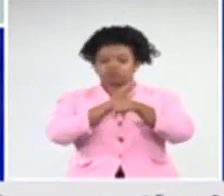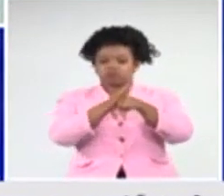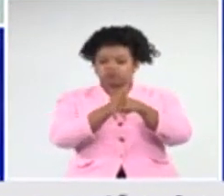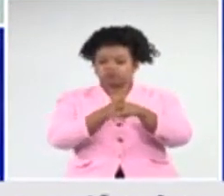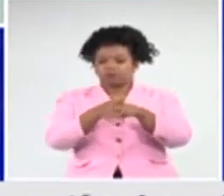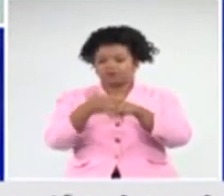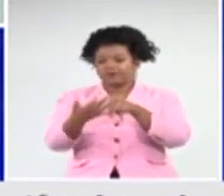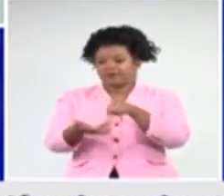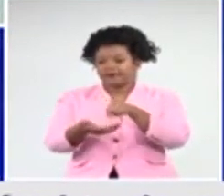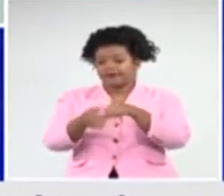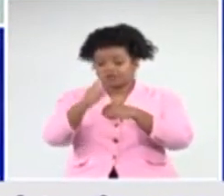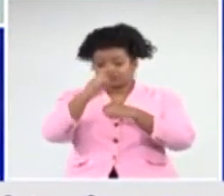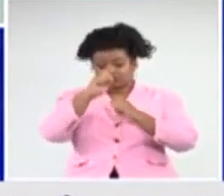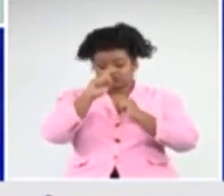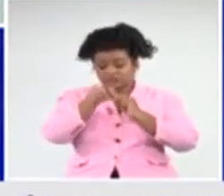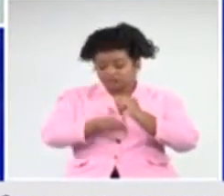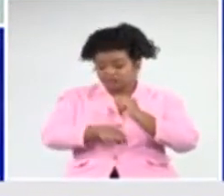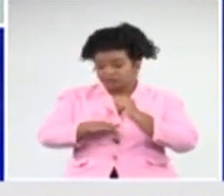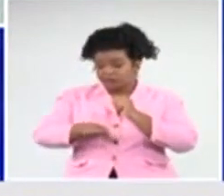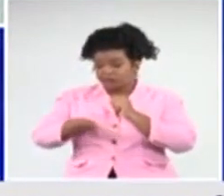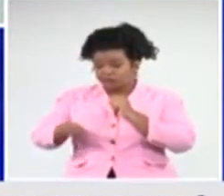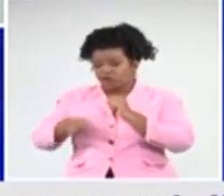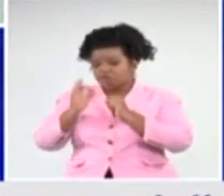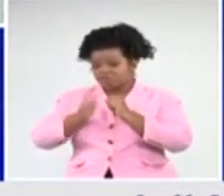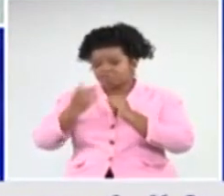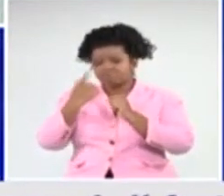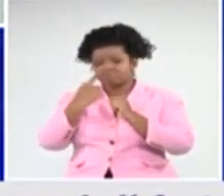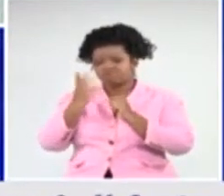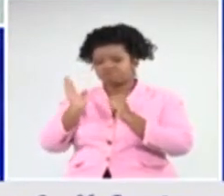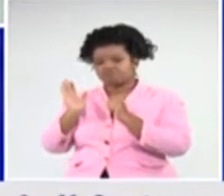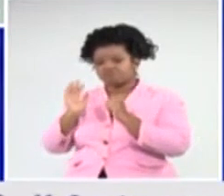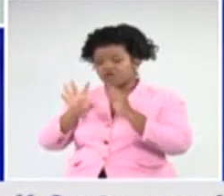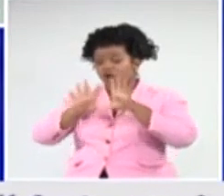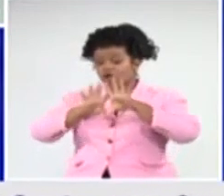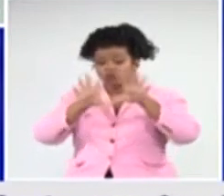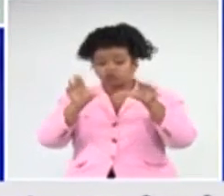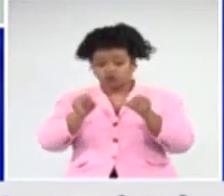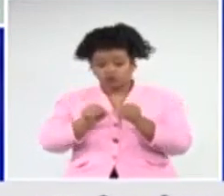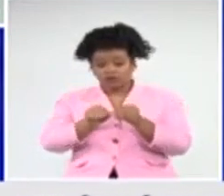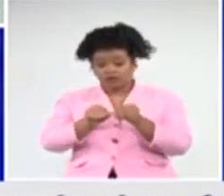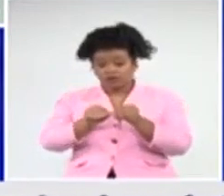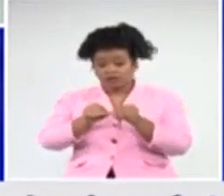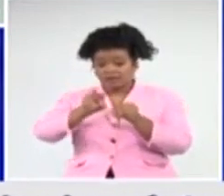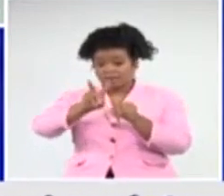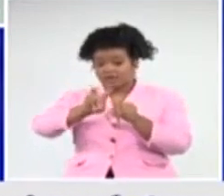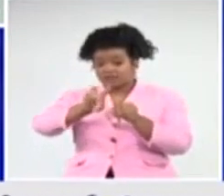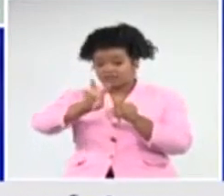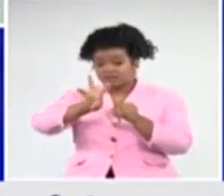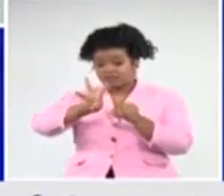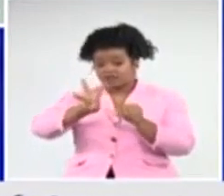casos pediátricos, ahí lo tiene. Un total de